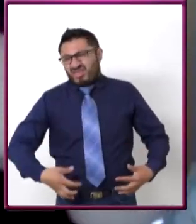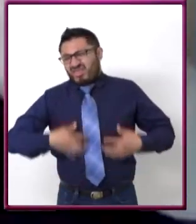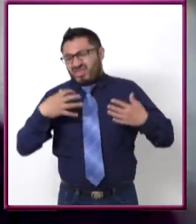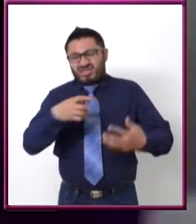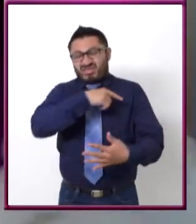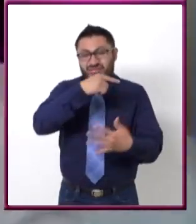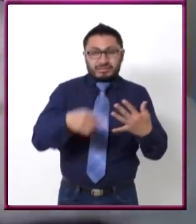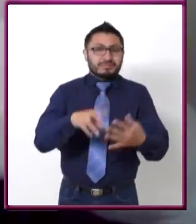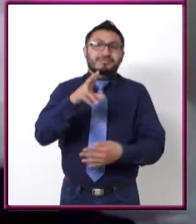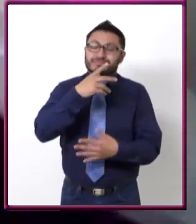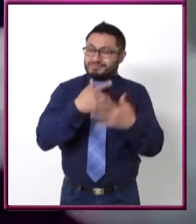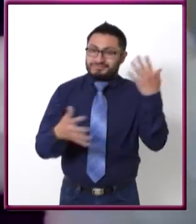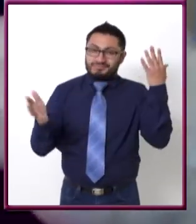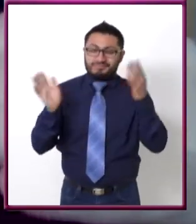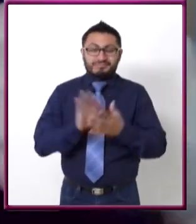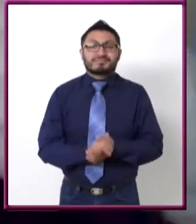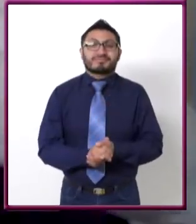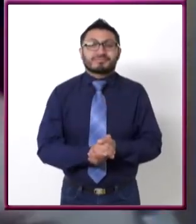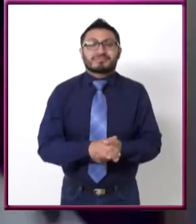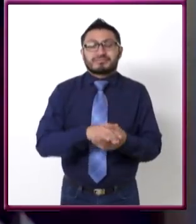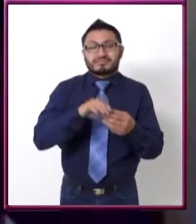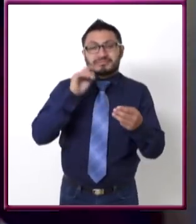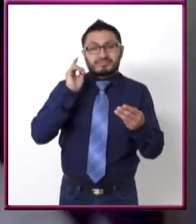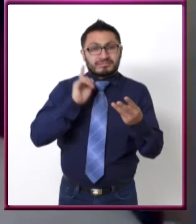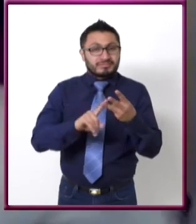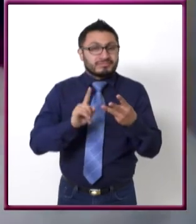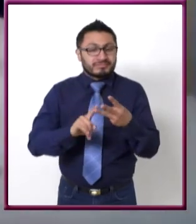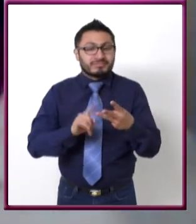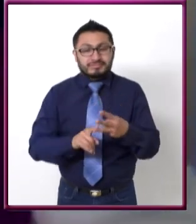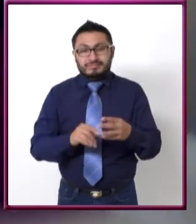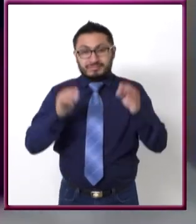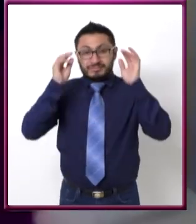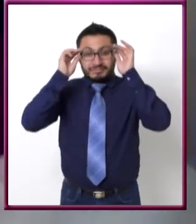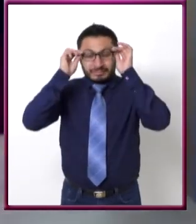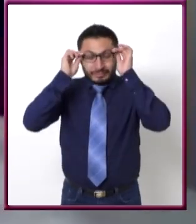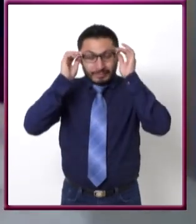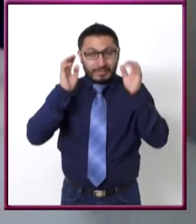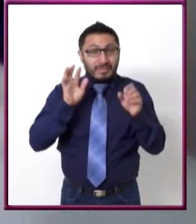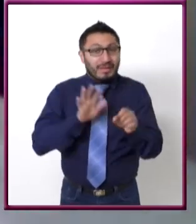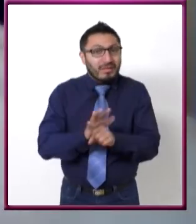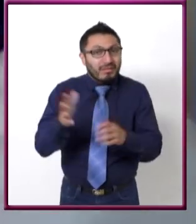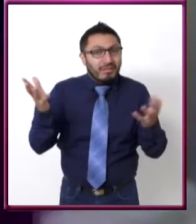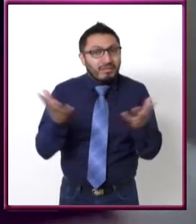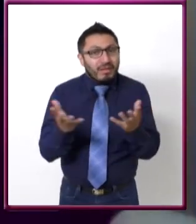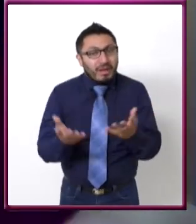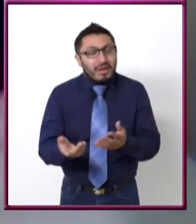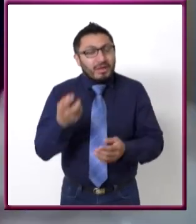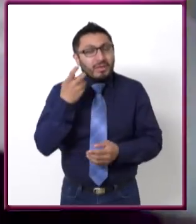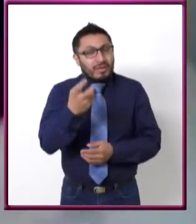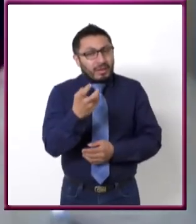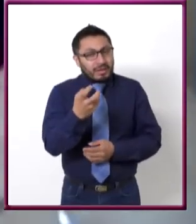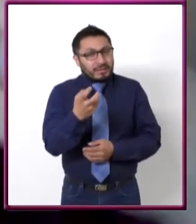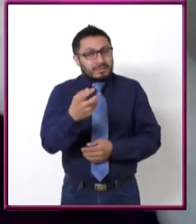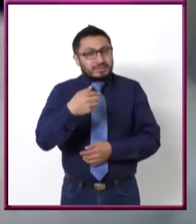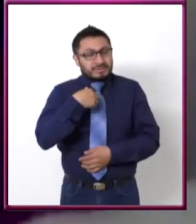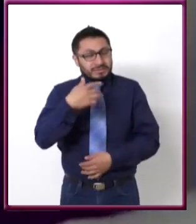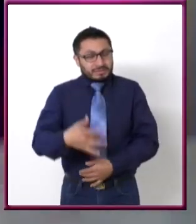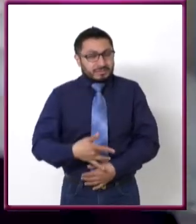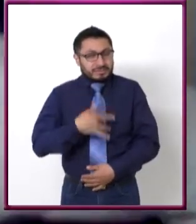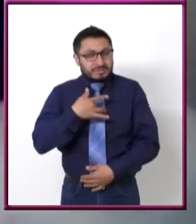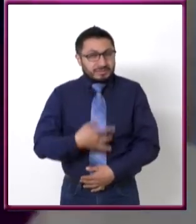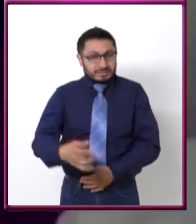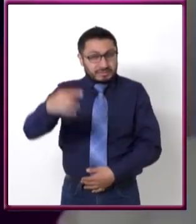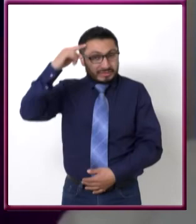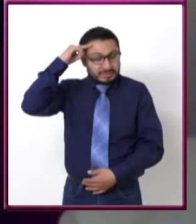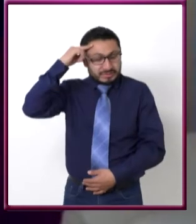me enerva y no voy a, etcétera, ¿sí? Y lo tercero es, ¿qué hago con eso que siento